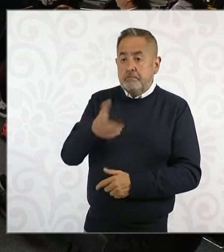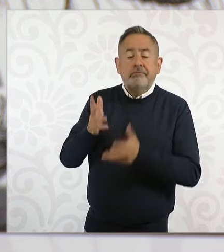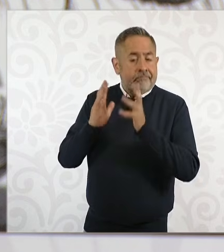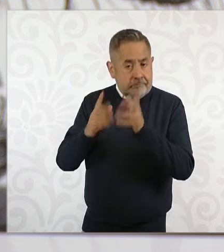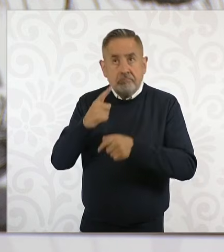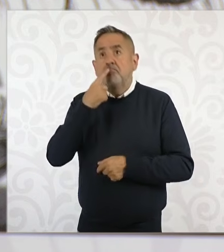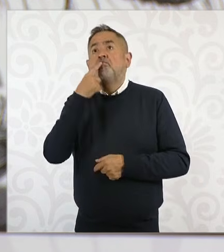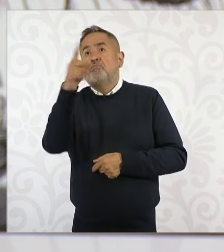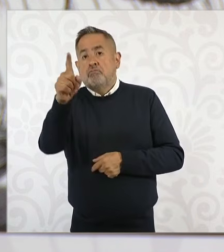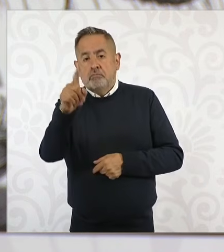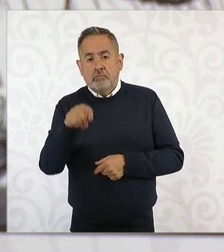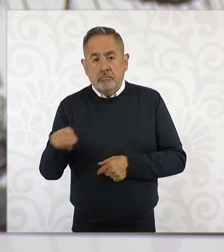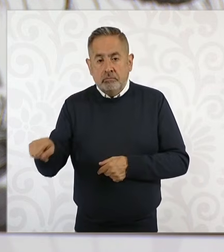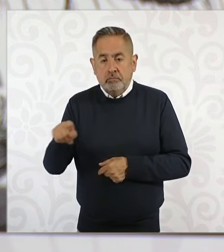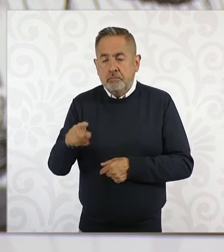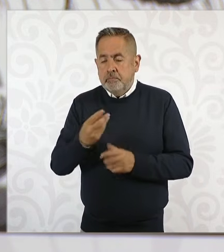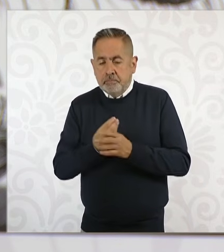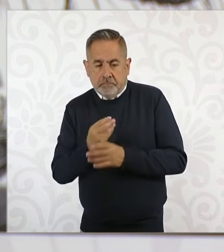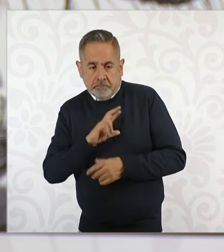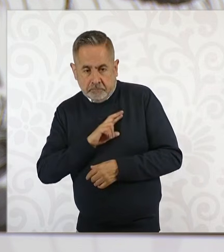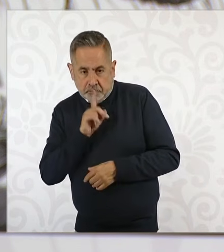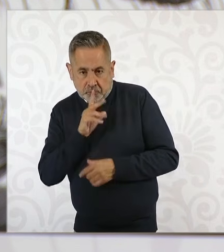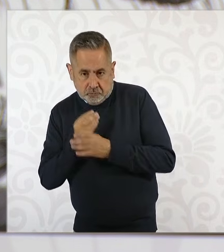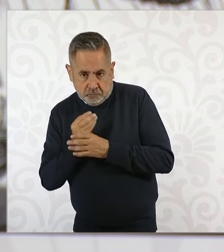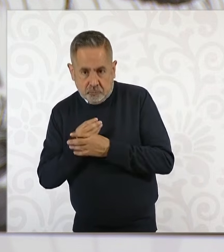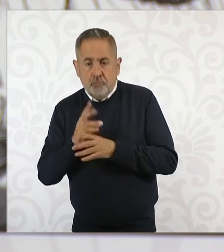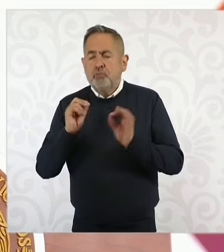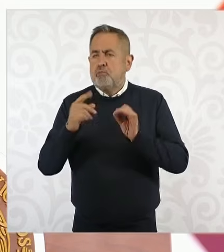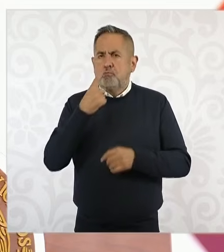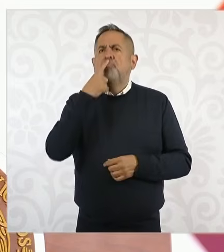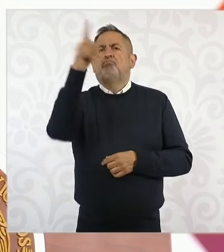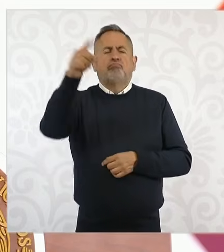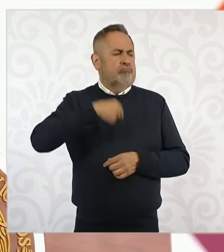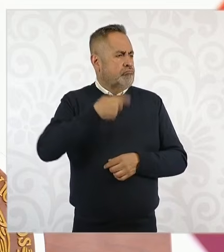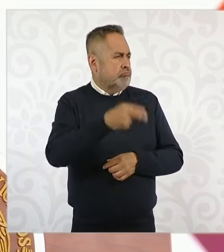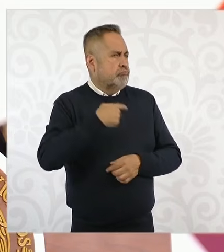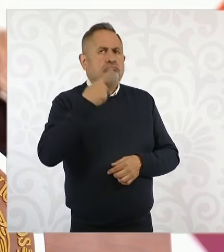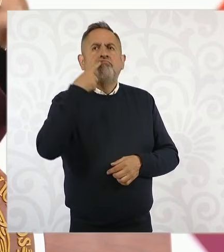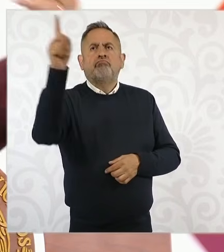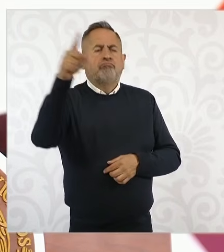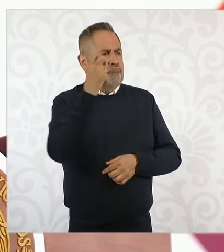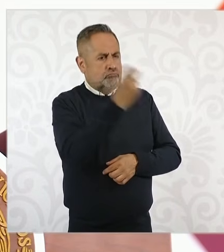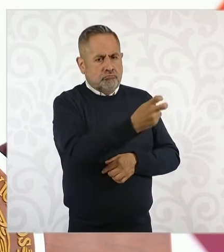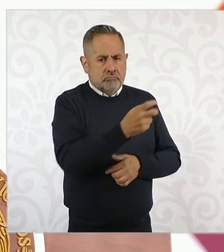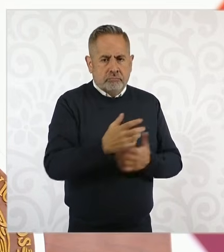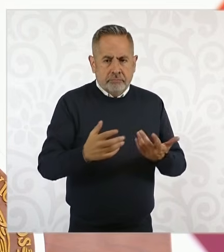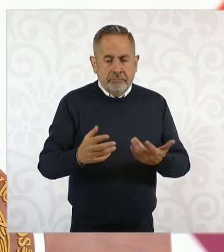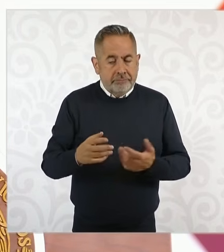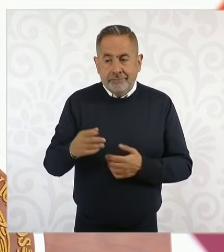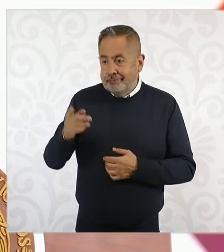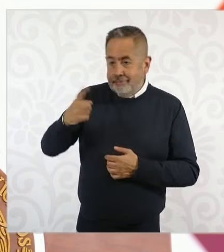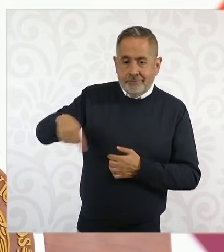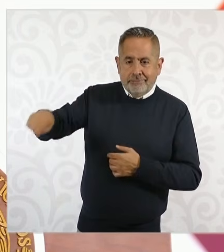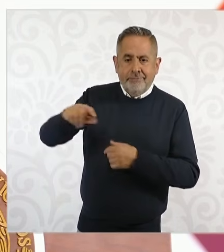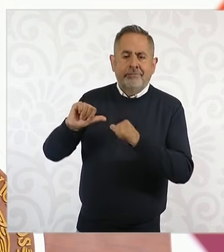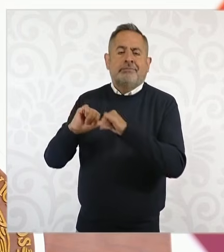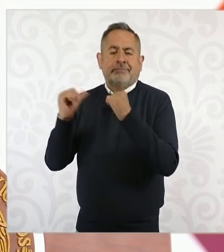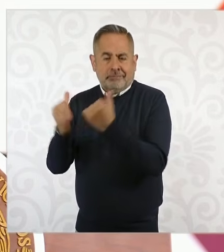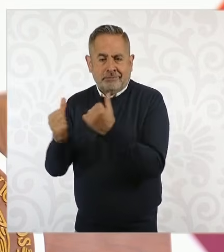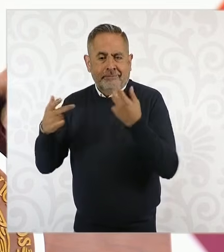una denuncia que puede ser de manera privada, sin necesidad de decir los nombres o toda la asociación de